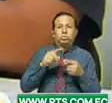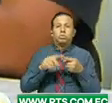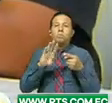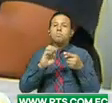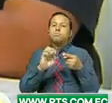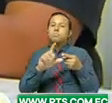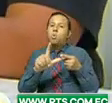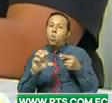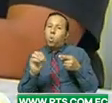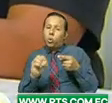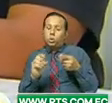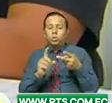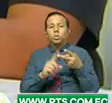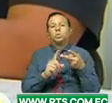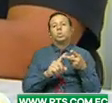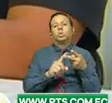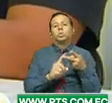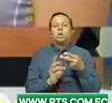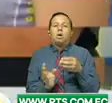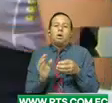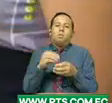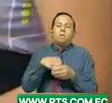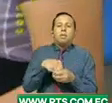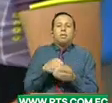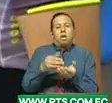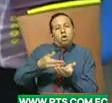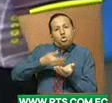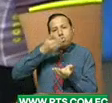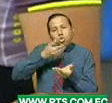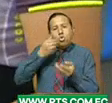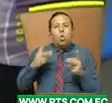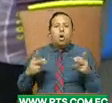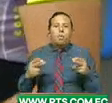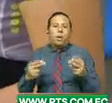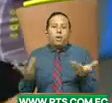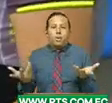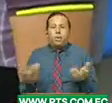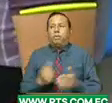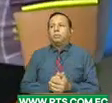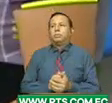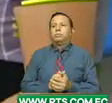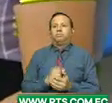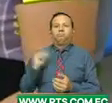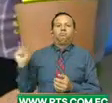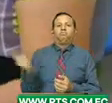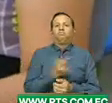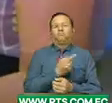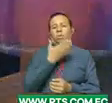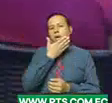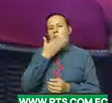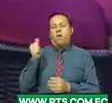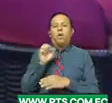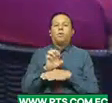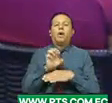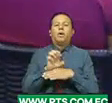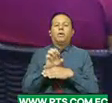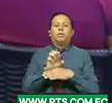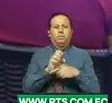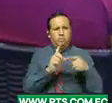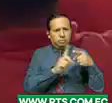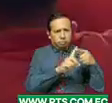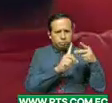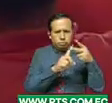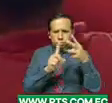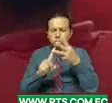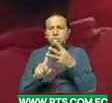ponemos un mini ceviche de camarón. ¡Somos Bollo Tricolor, lo mejor del Ecuador! Tres nuevos sitios que sin